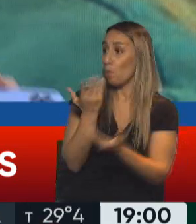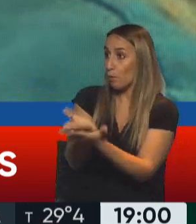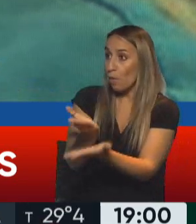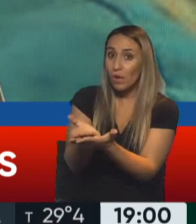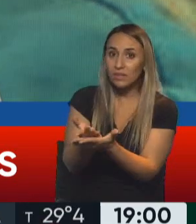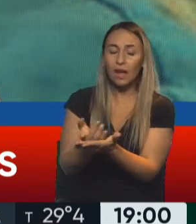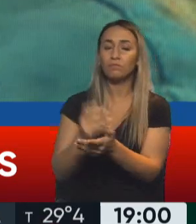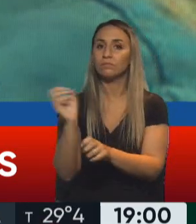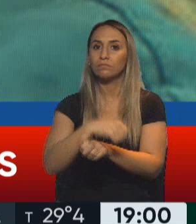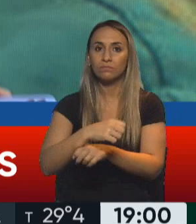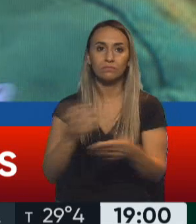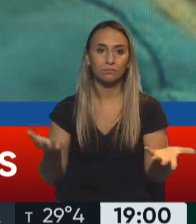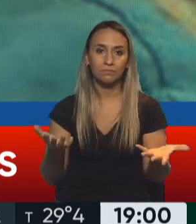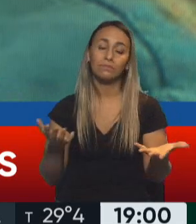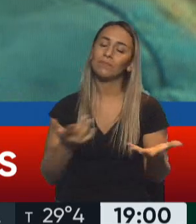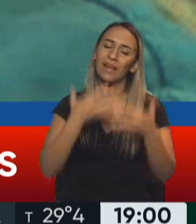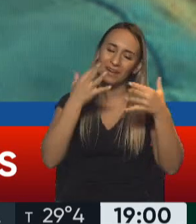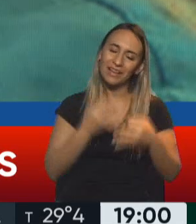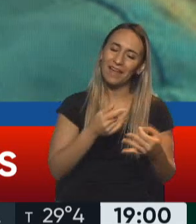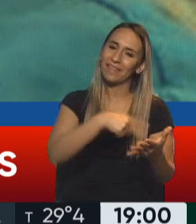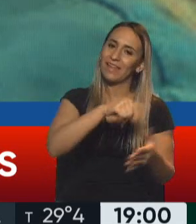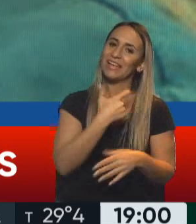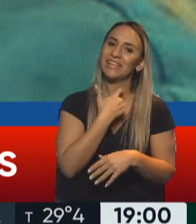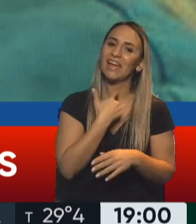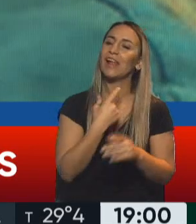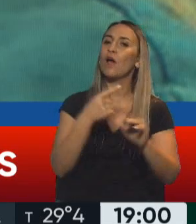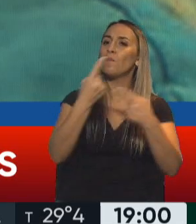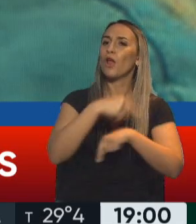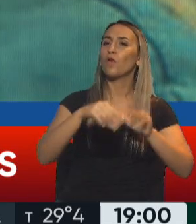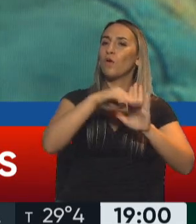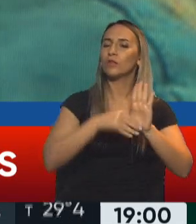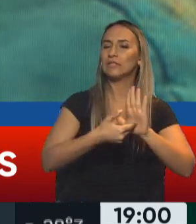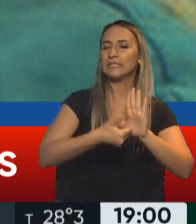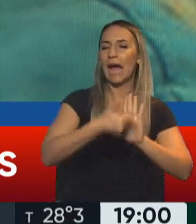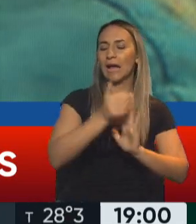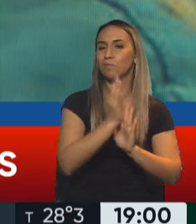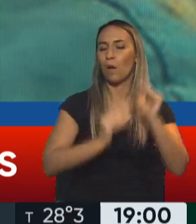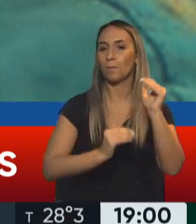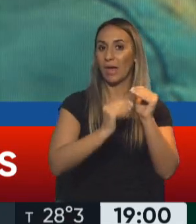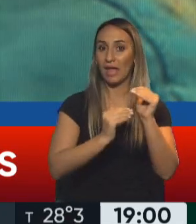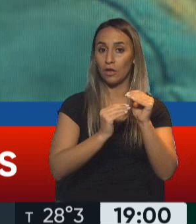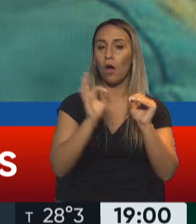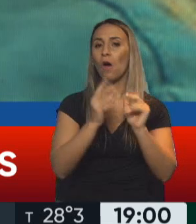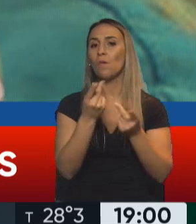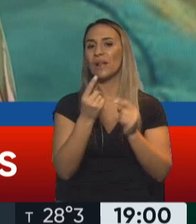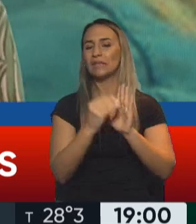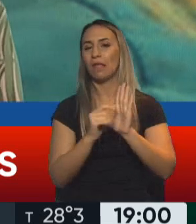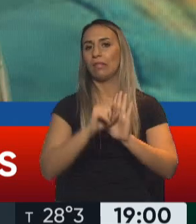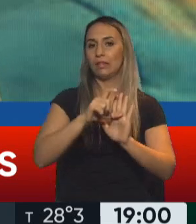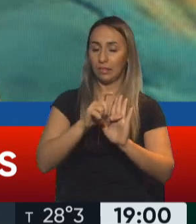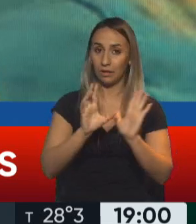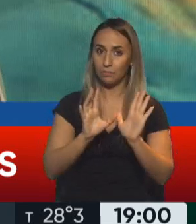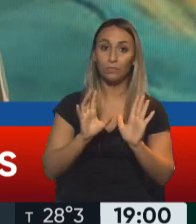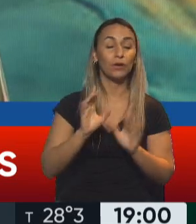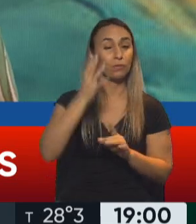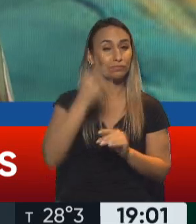intentaban reducir la cantidad de productos dentro de la lista o generar remarcaciones previo a congelamientos, pero una de las declaraciones más antisonantes